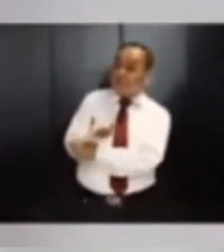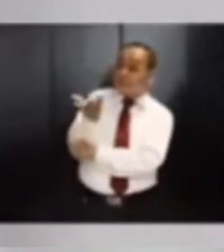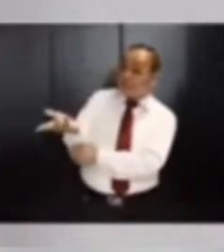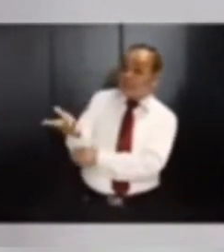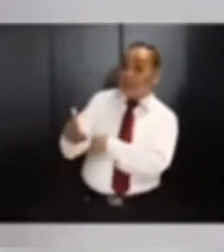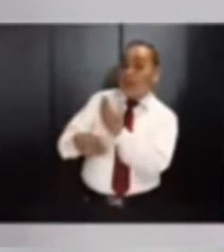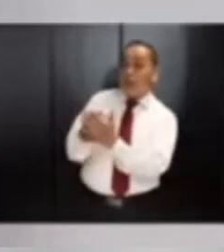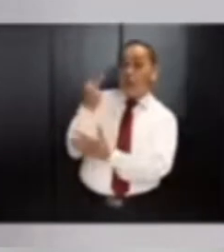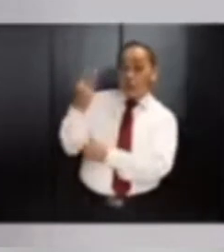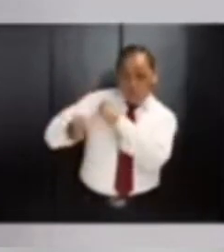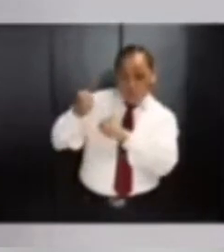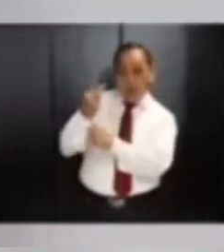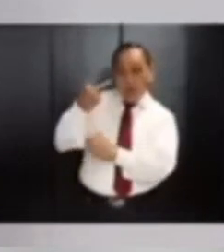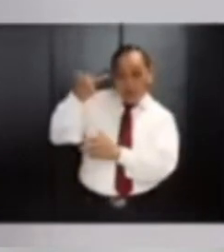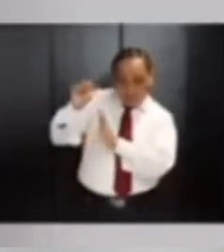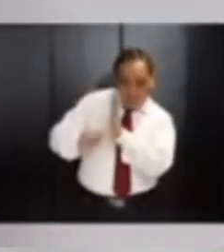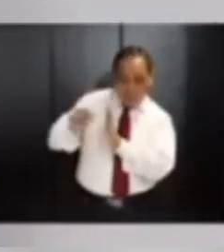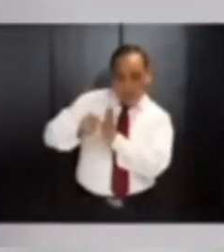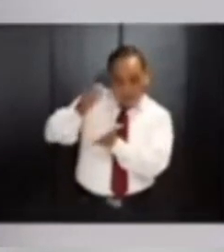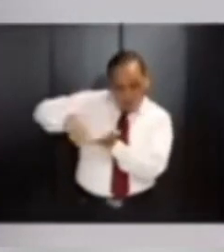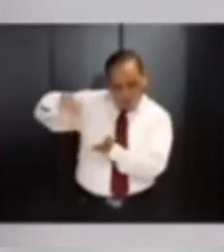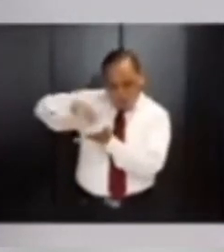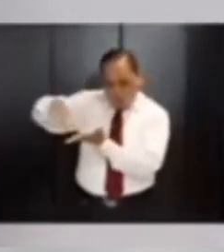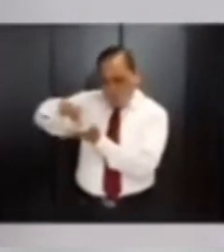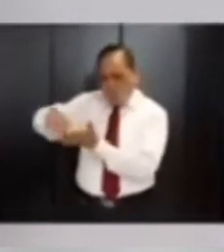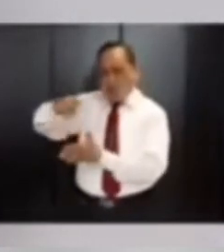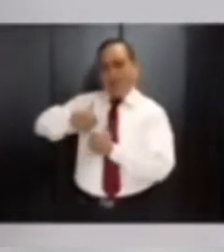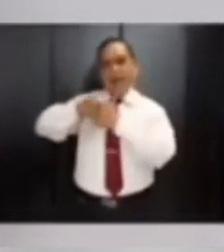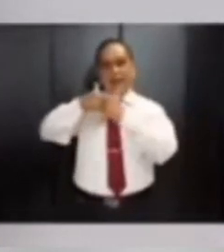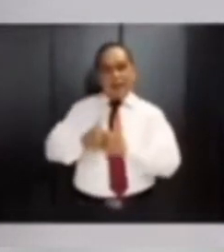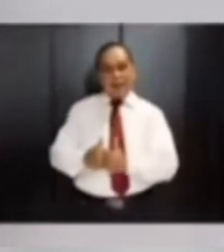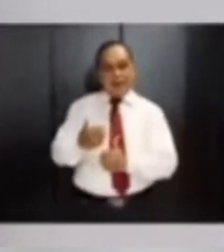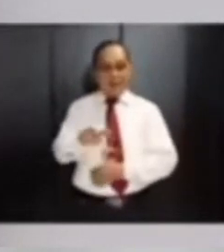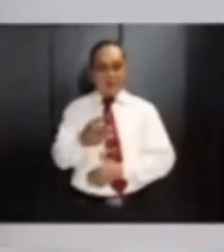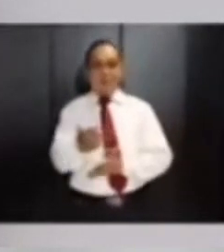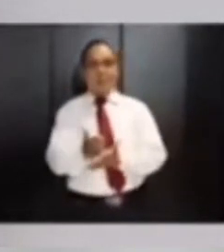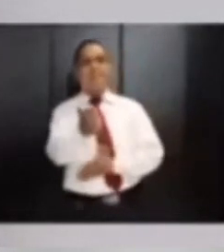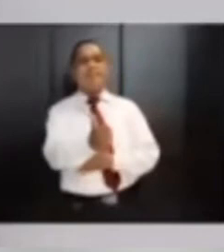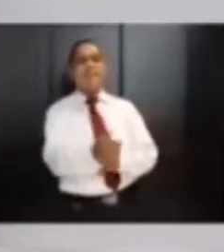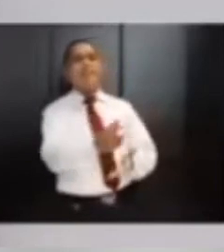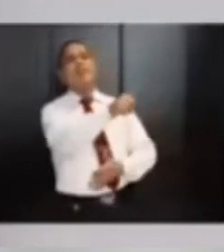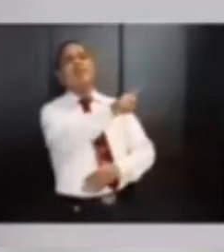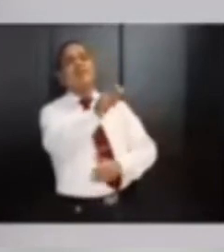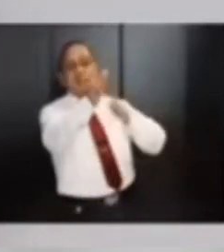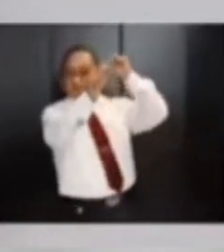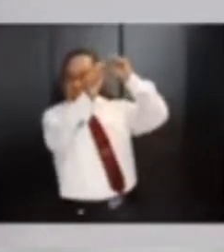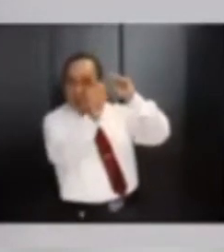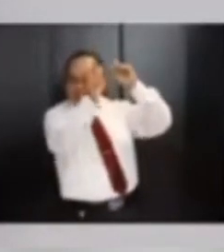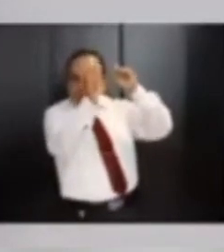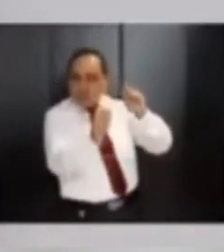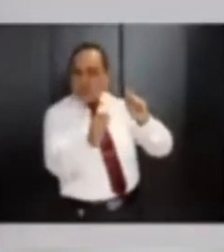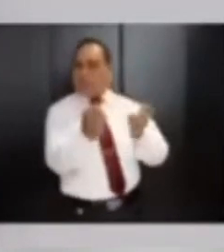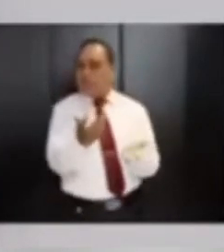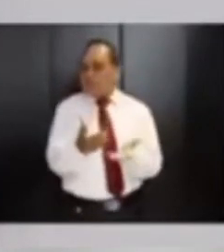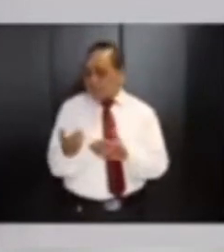compraste durante dos años ocho meses que llevamos acá lo menos que le puedes ir dijo tú te regala de cien mil o resumen las en campeche